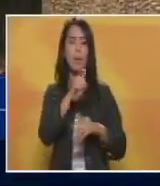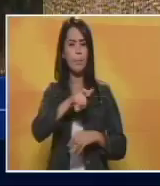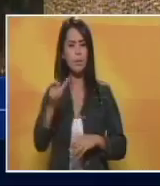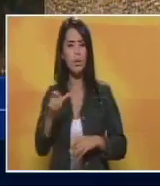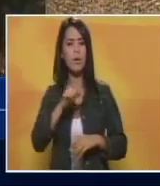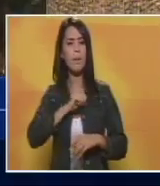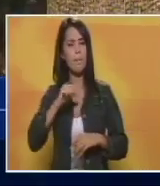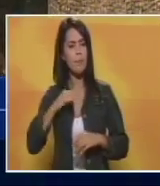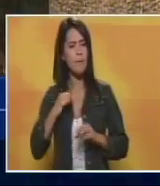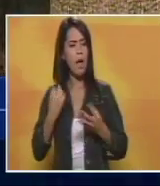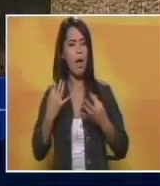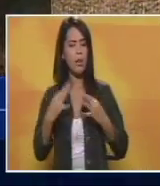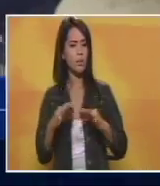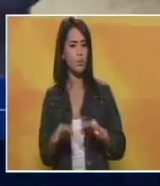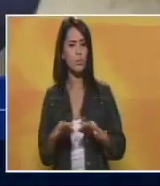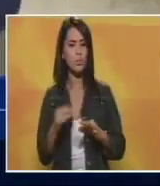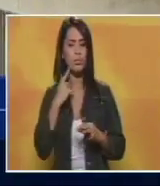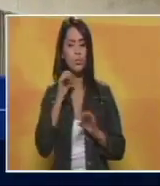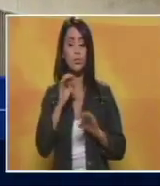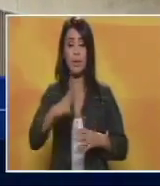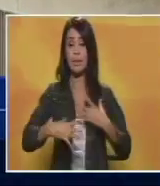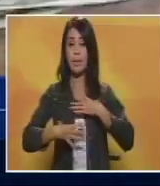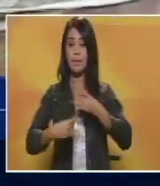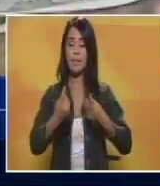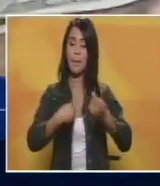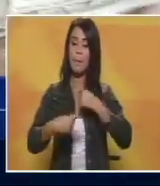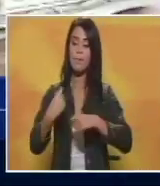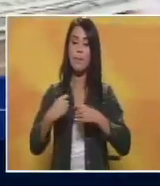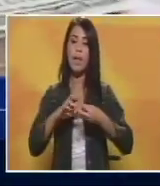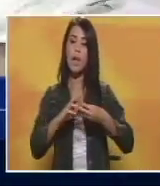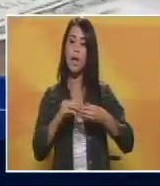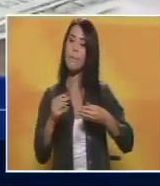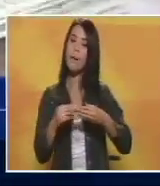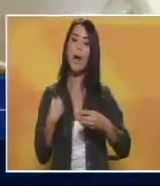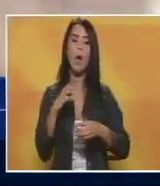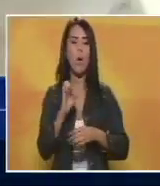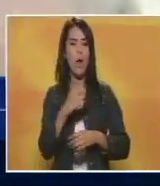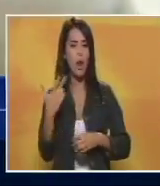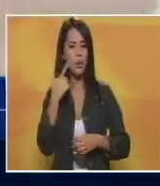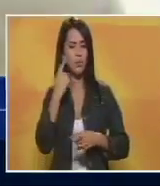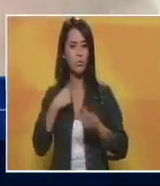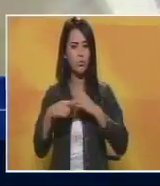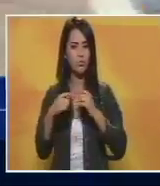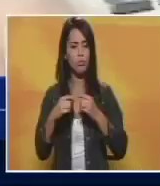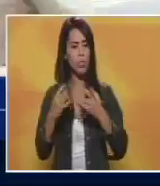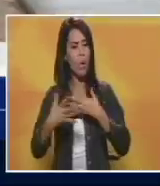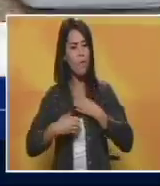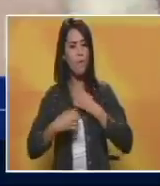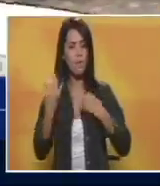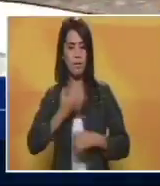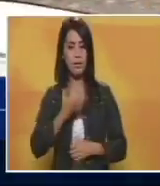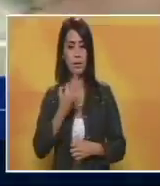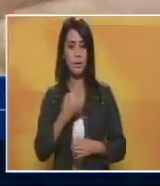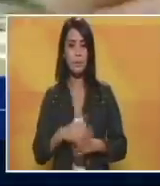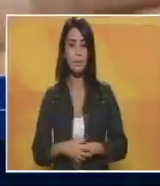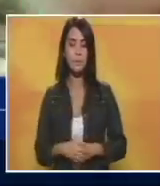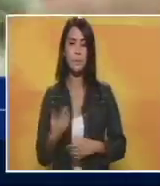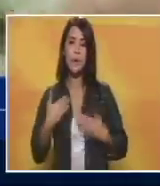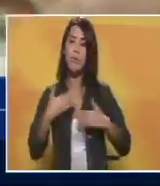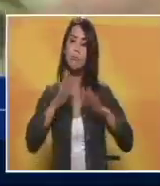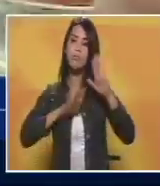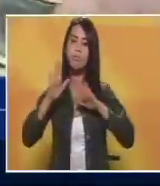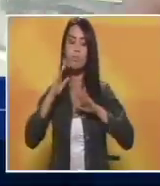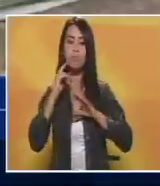o jurídica interesada en comprar o vender moneda extranjera de manera legal, confiable y transparente puede colocar sus posturas de oferta